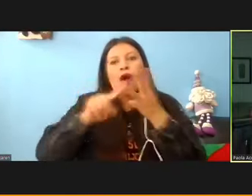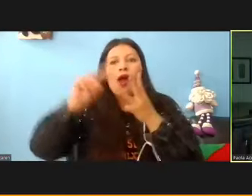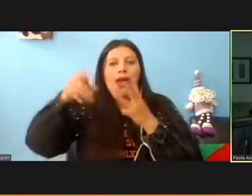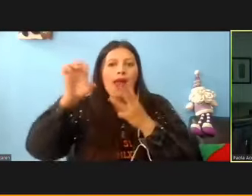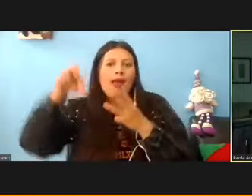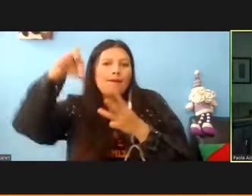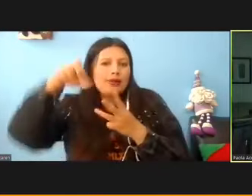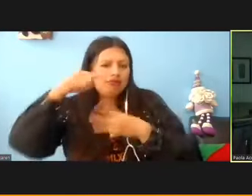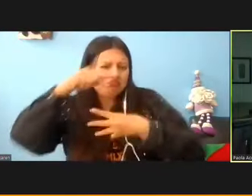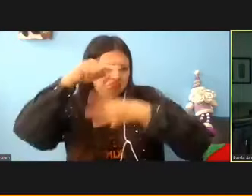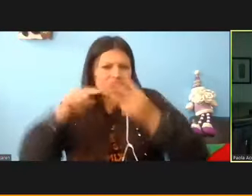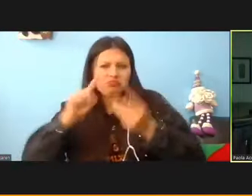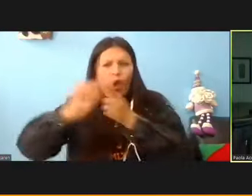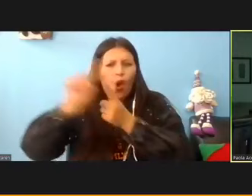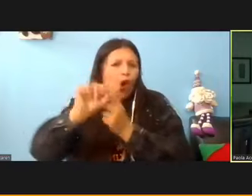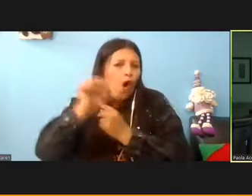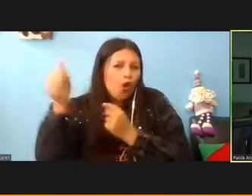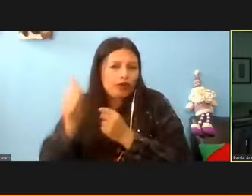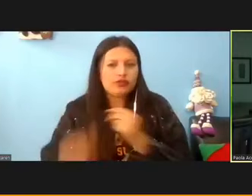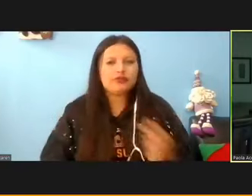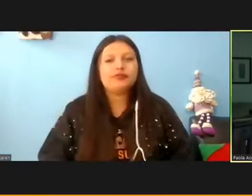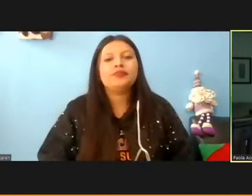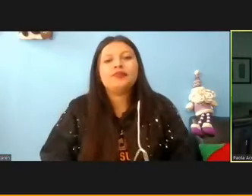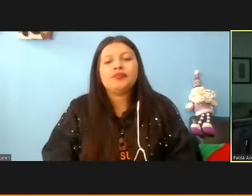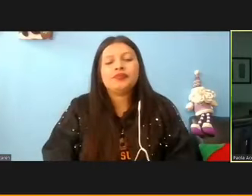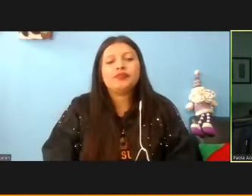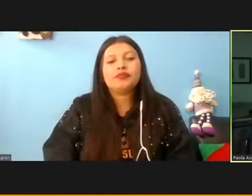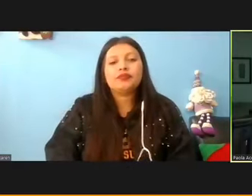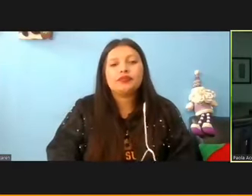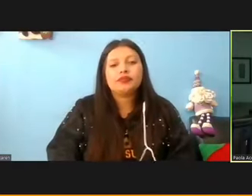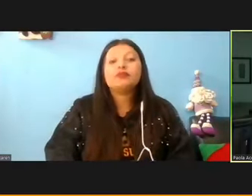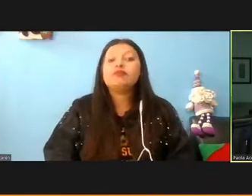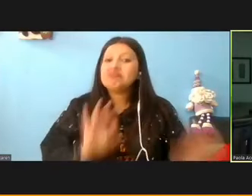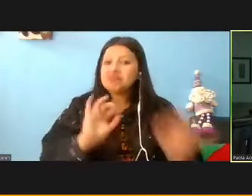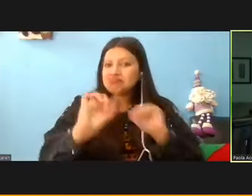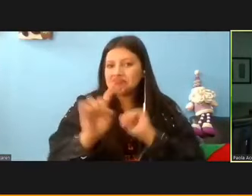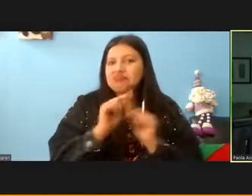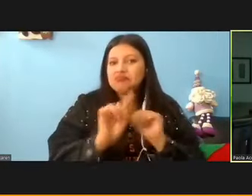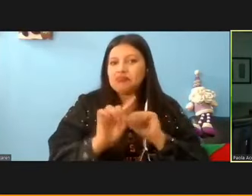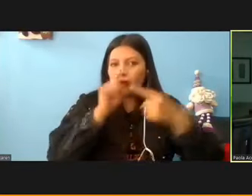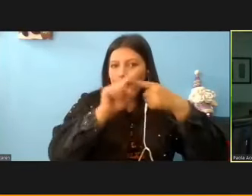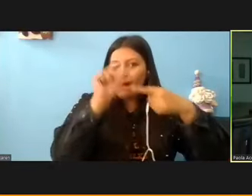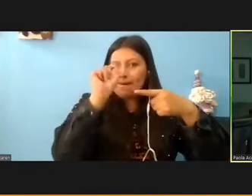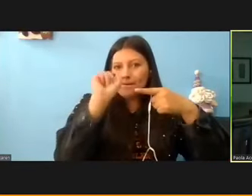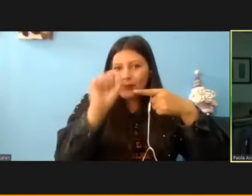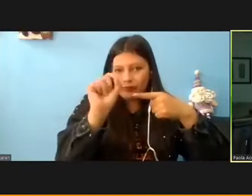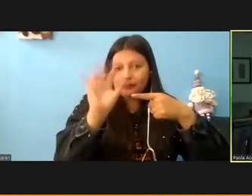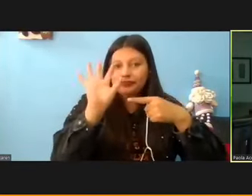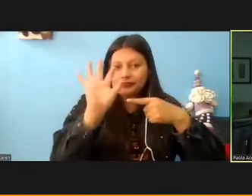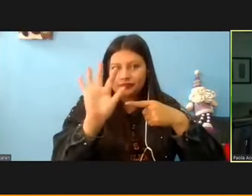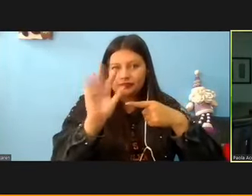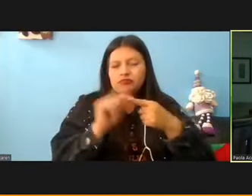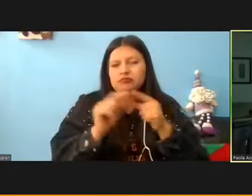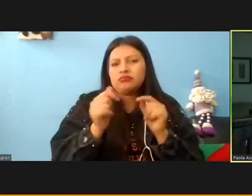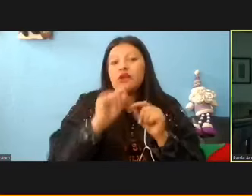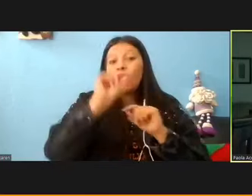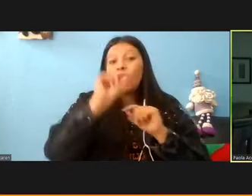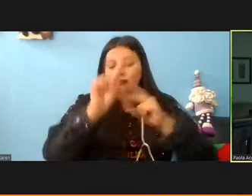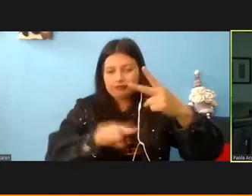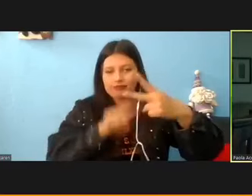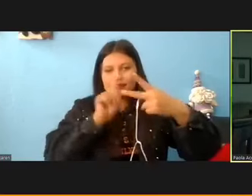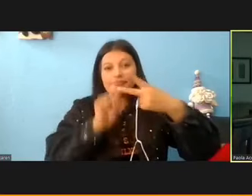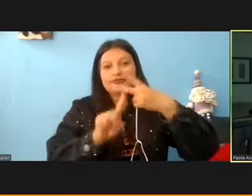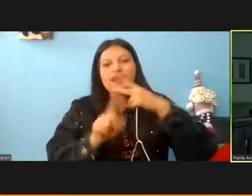bueno, como entre otras. Eso como un primer punto central. Hay un segundo punto que está